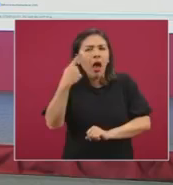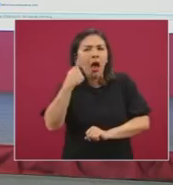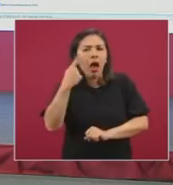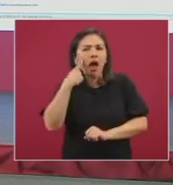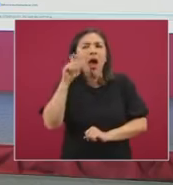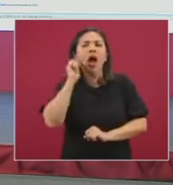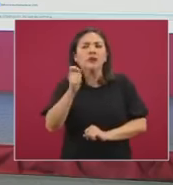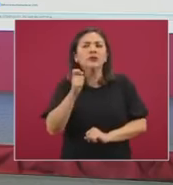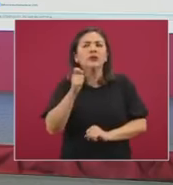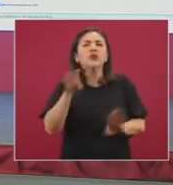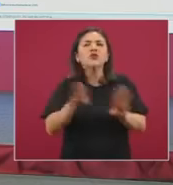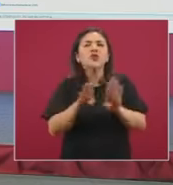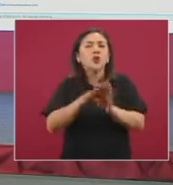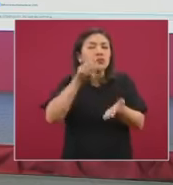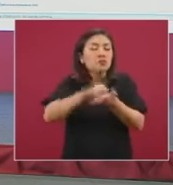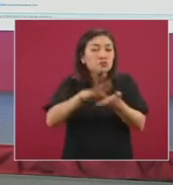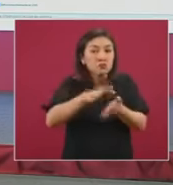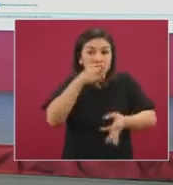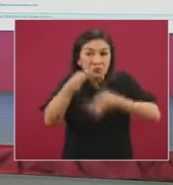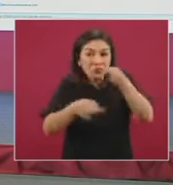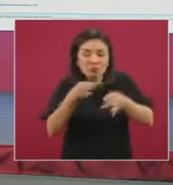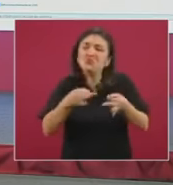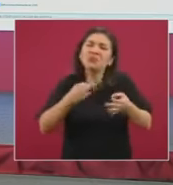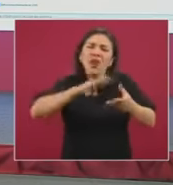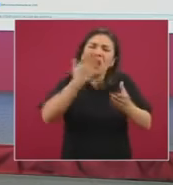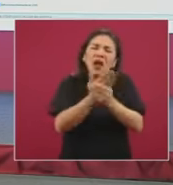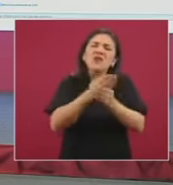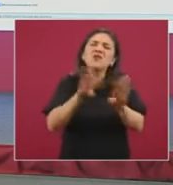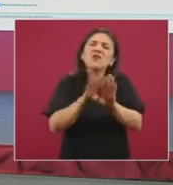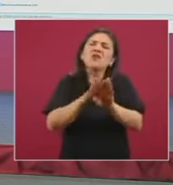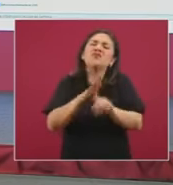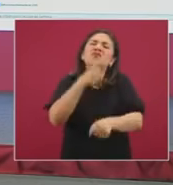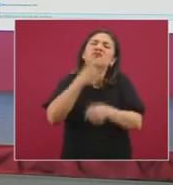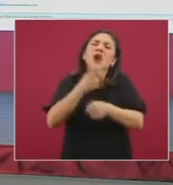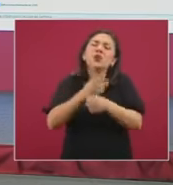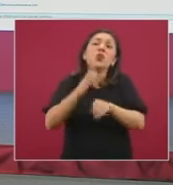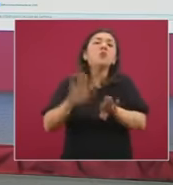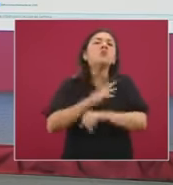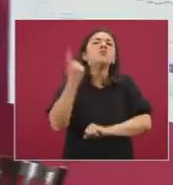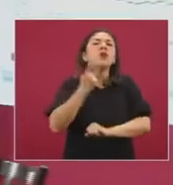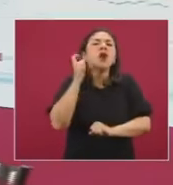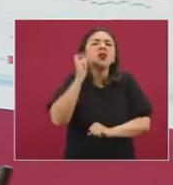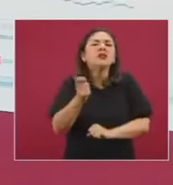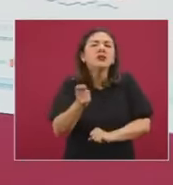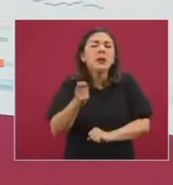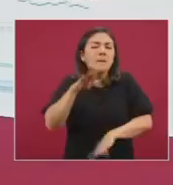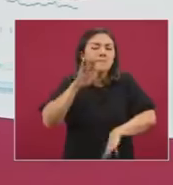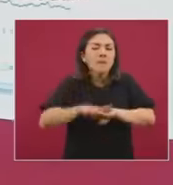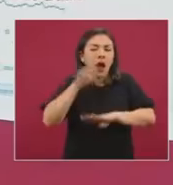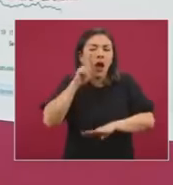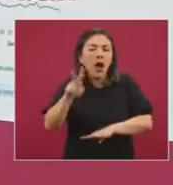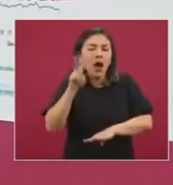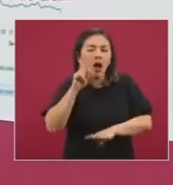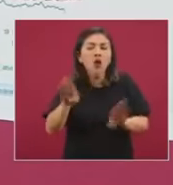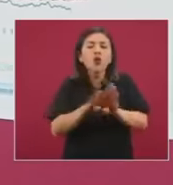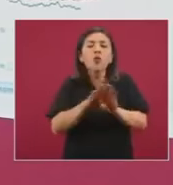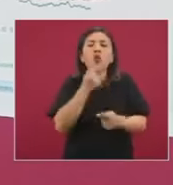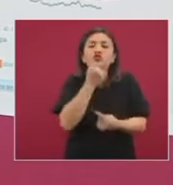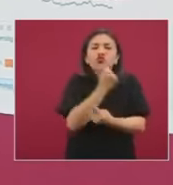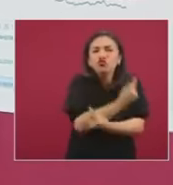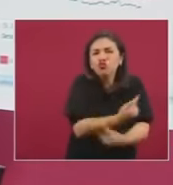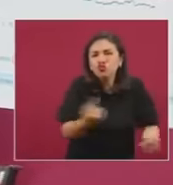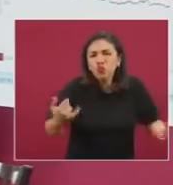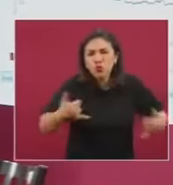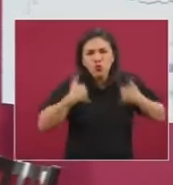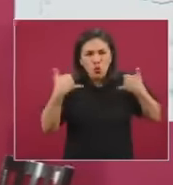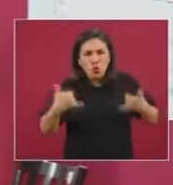un subreporte, y puede ser una mezcla de subreporte, porque especialmente en los niños más